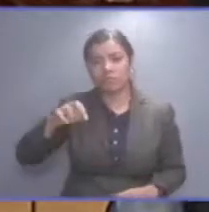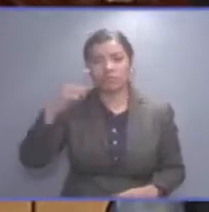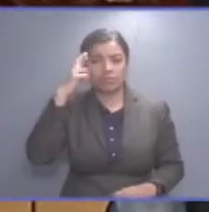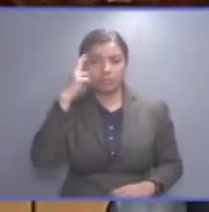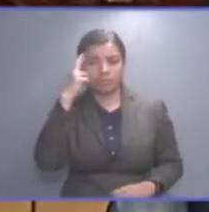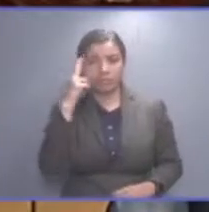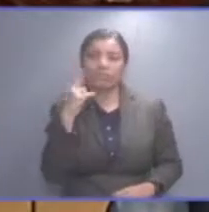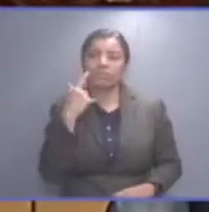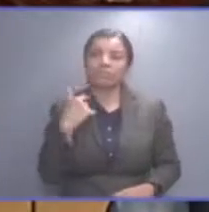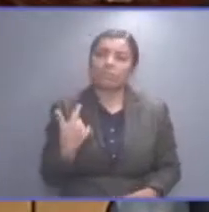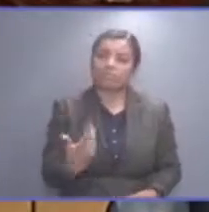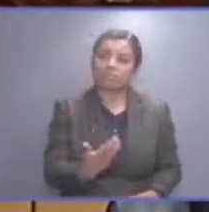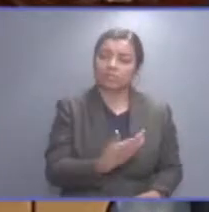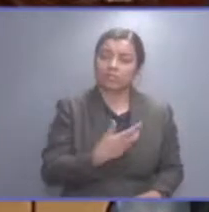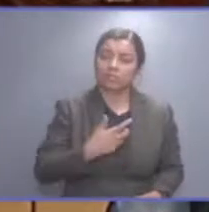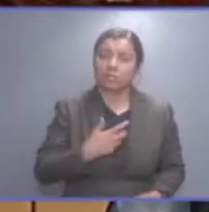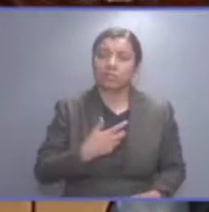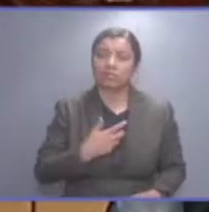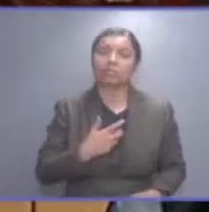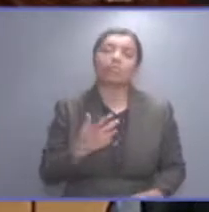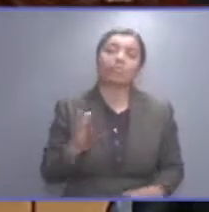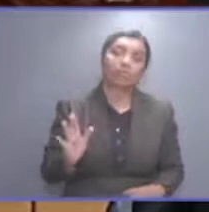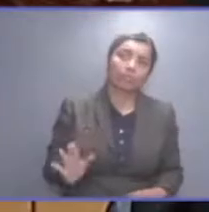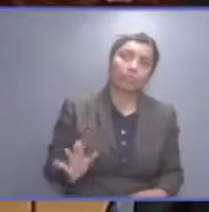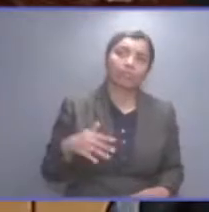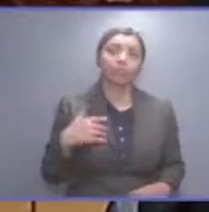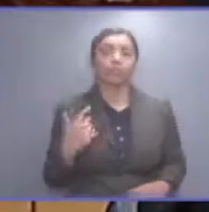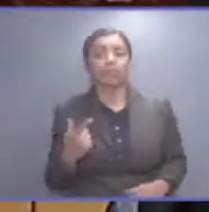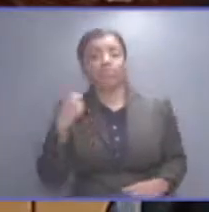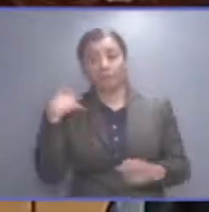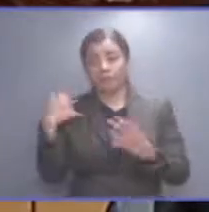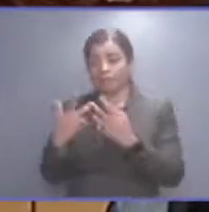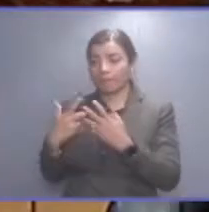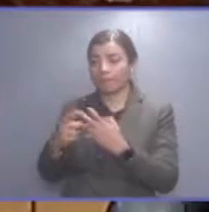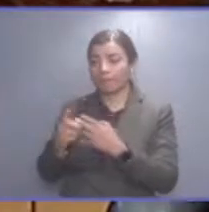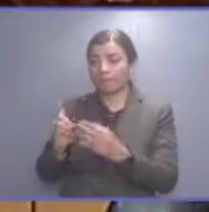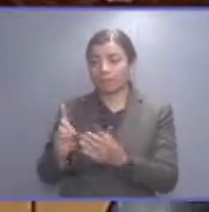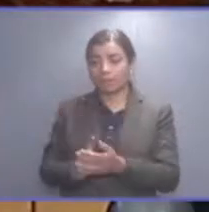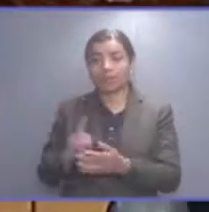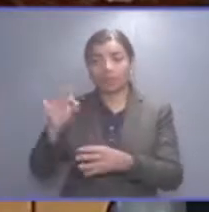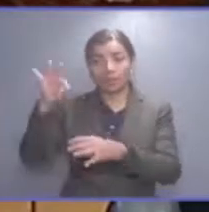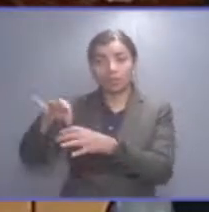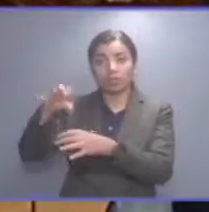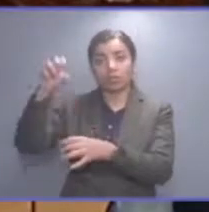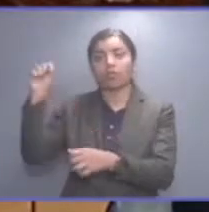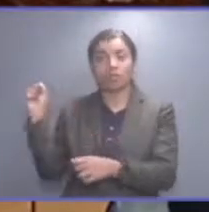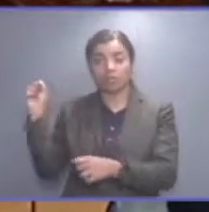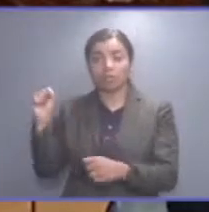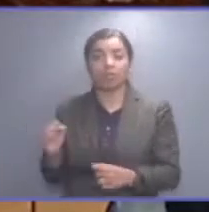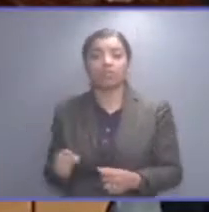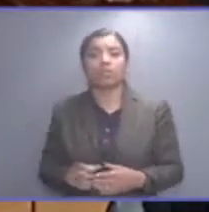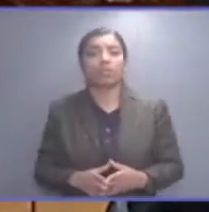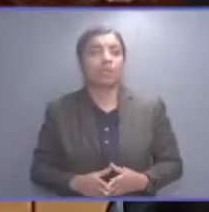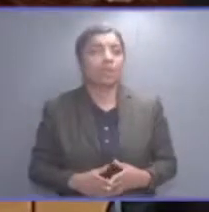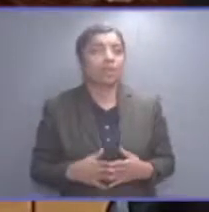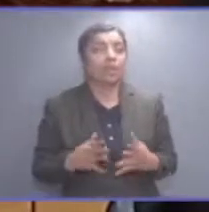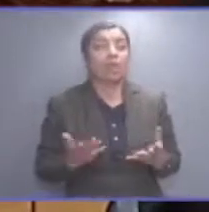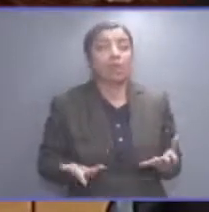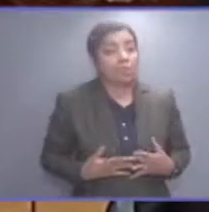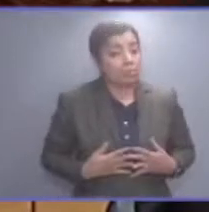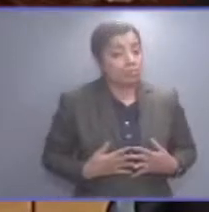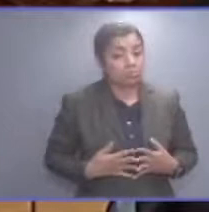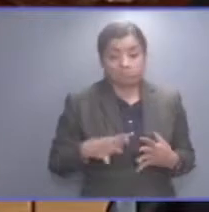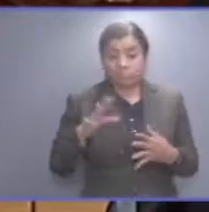Cuando nosotros, o mejor dicho, cuando los colegas diputados se abstienen o deniegan